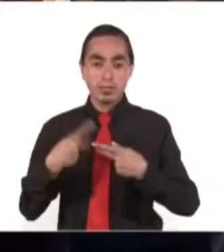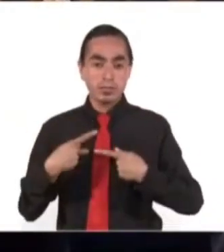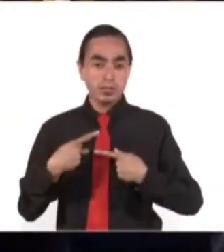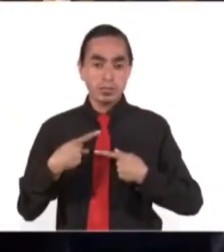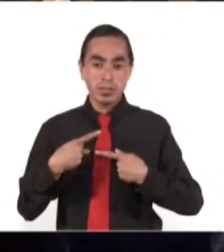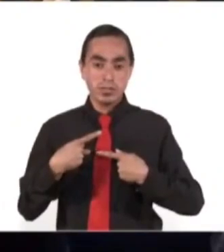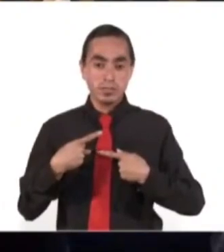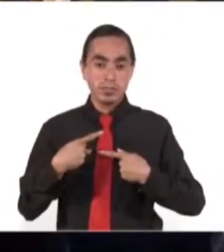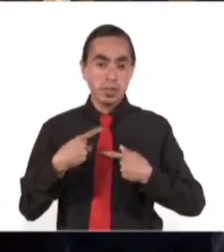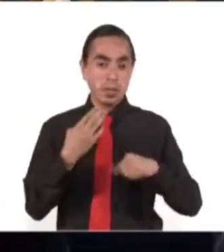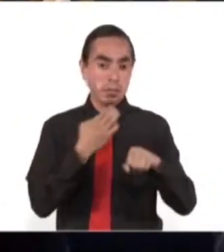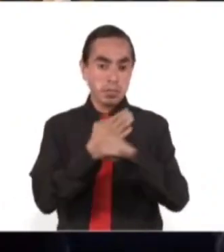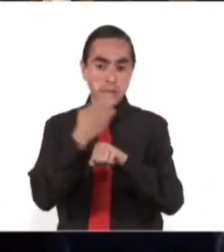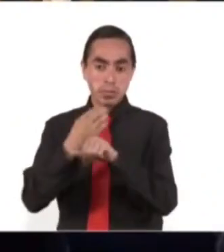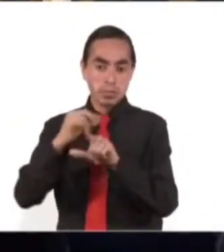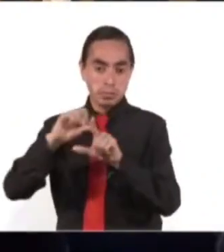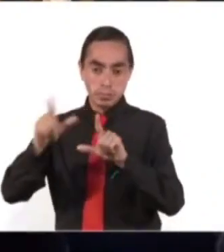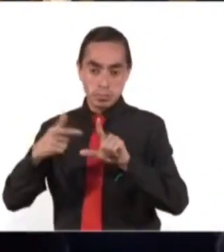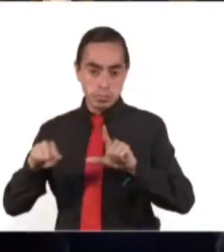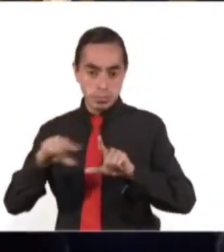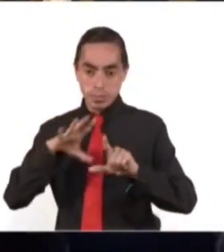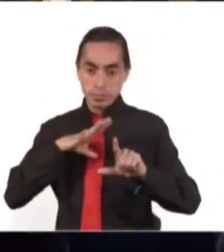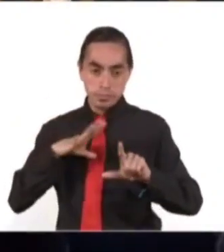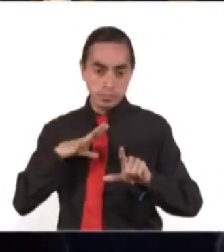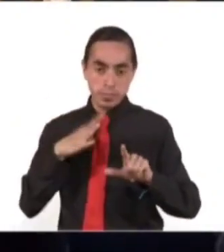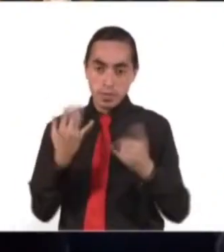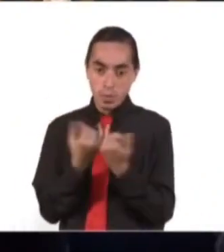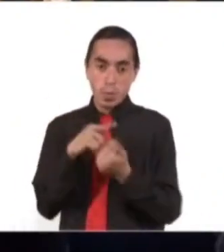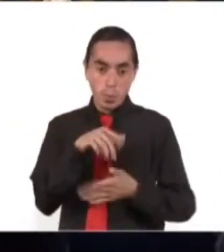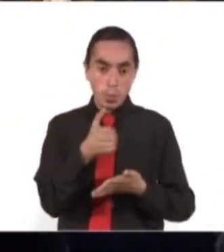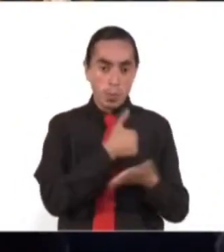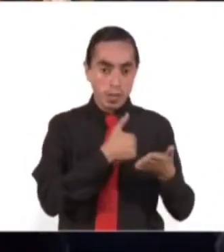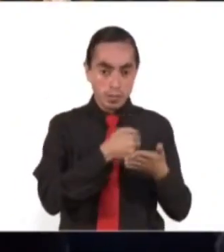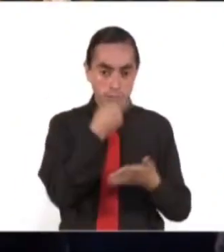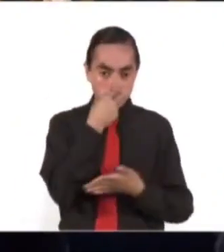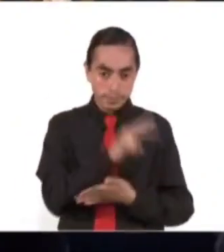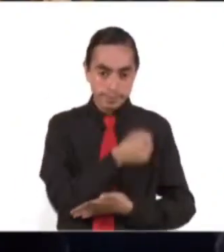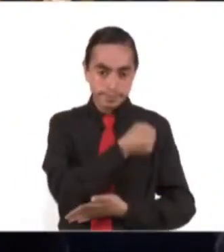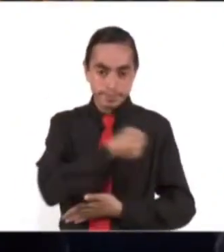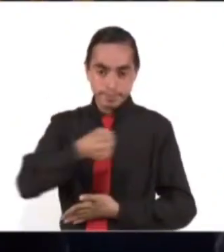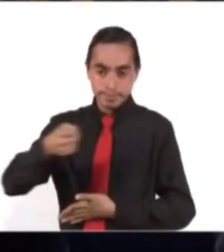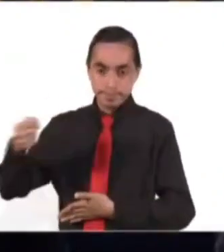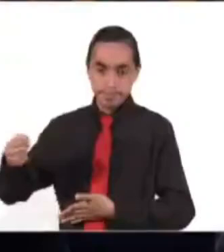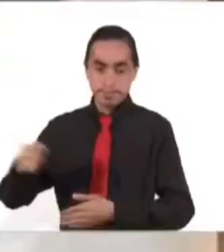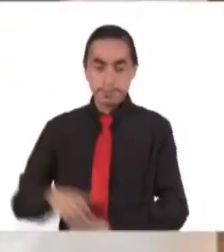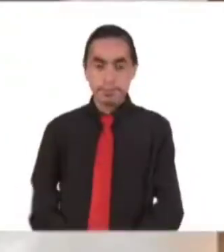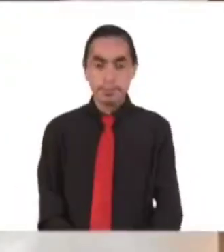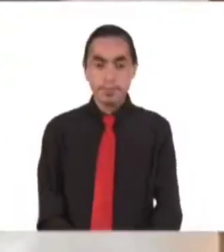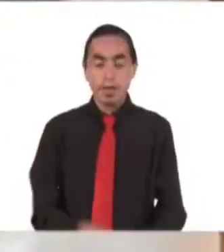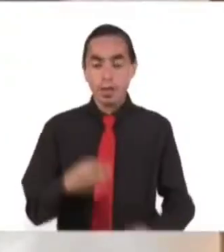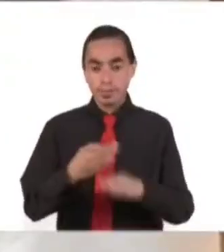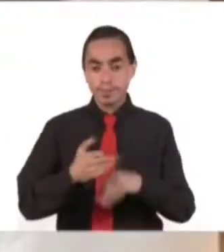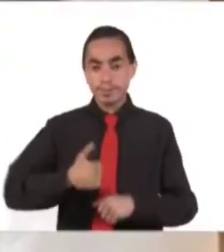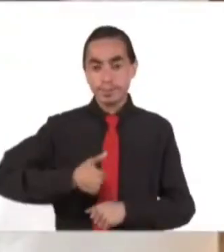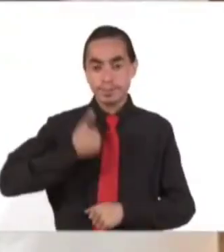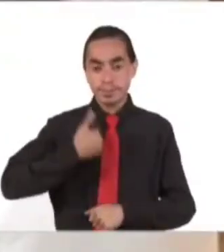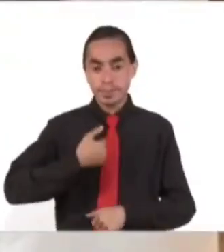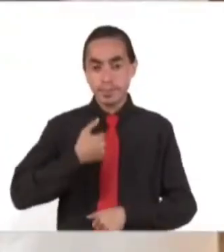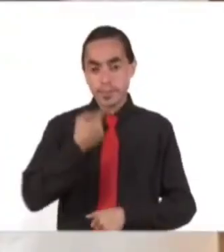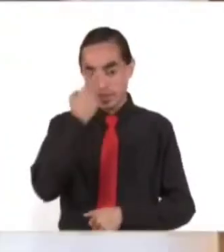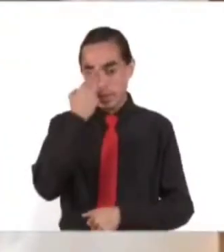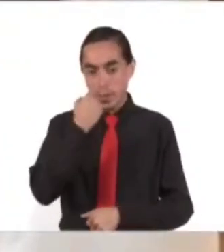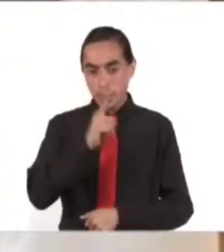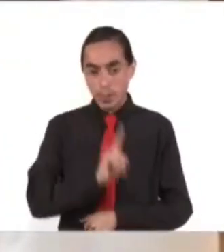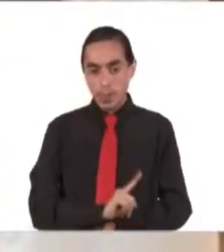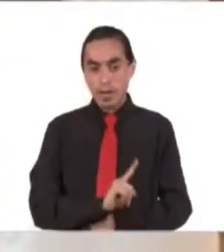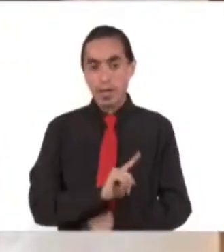federativas, por supuesto, incluida la Ciudad de México. Aprovecho este momento para extender una